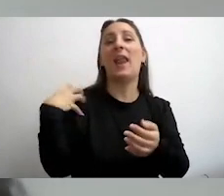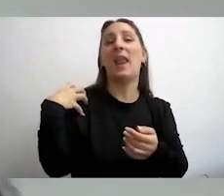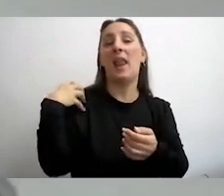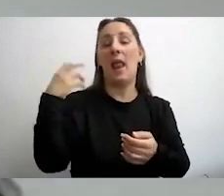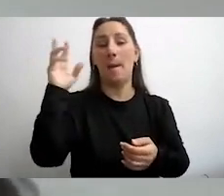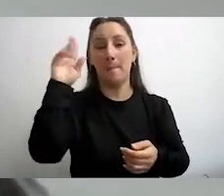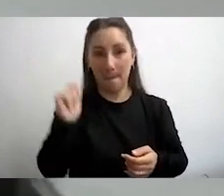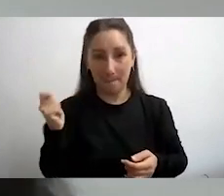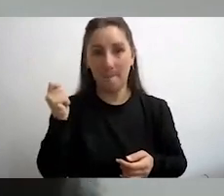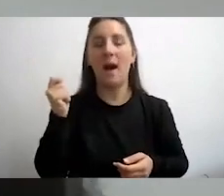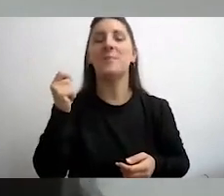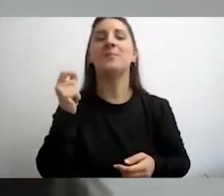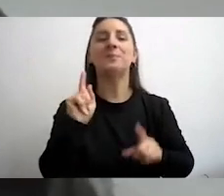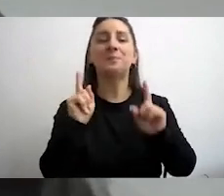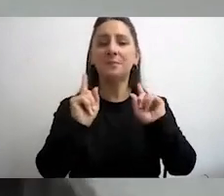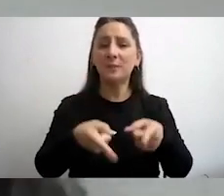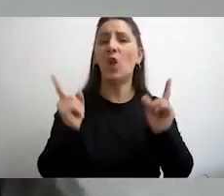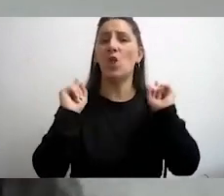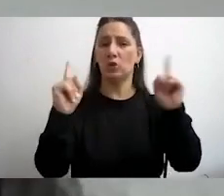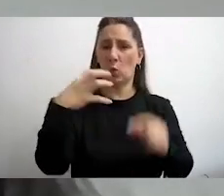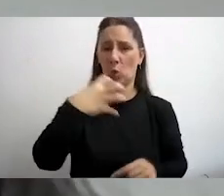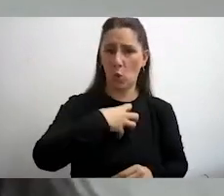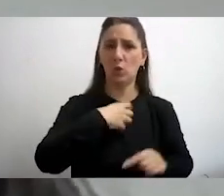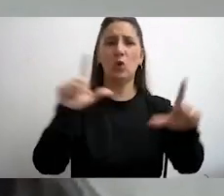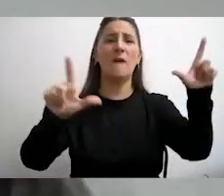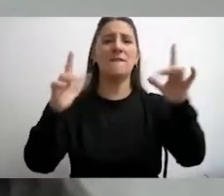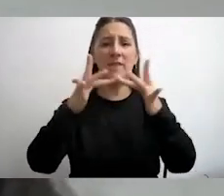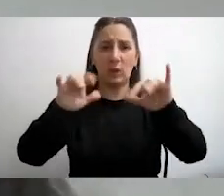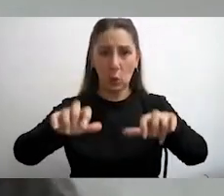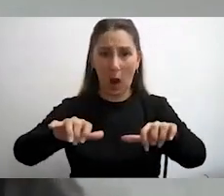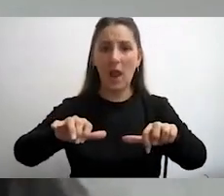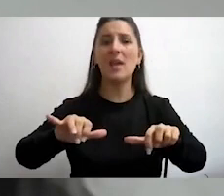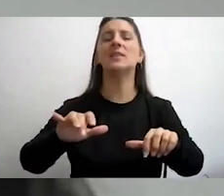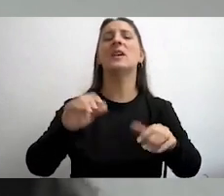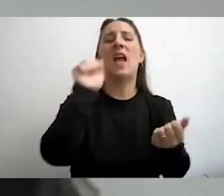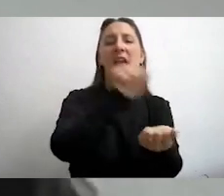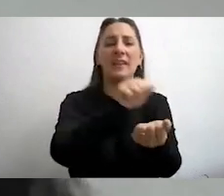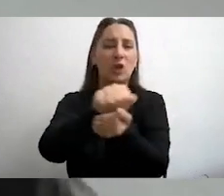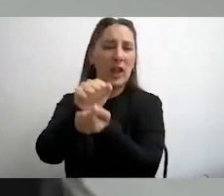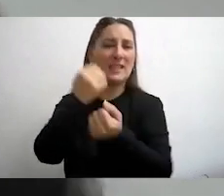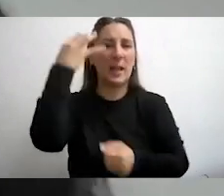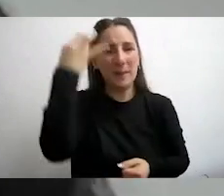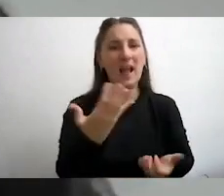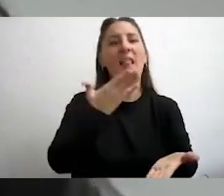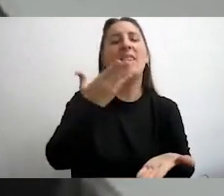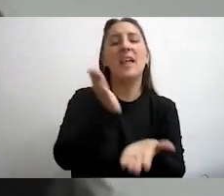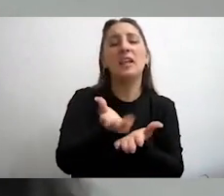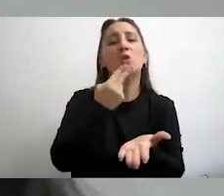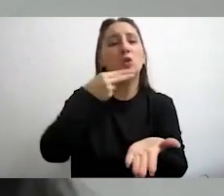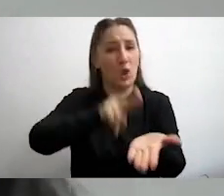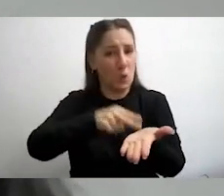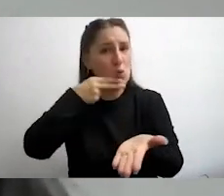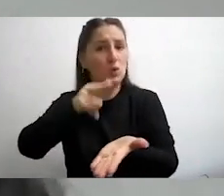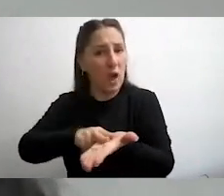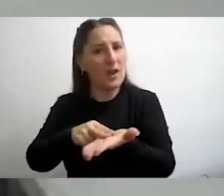Universidad Católica de La Plata, docente de cursos virtuales dictados en editoriales especializadas en Derecho Tributario, además de la publicación de